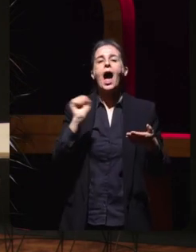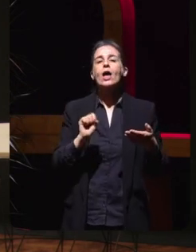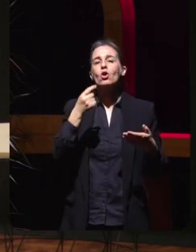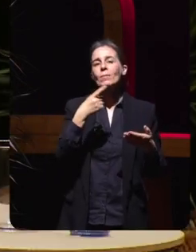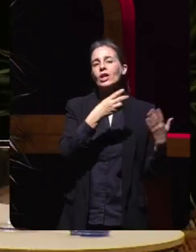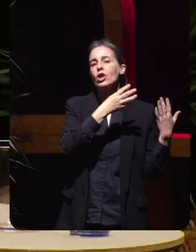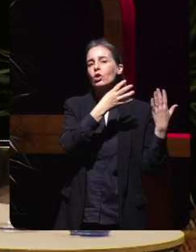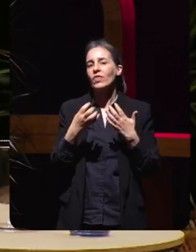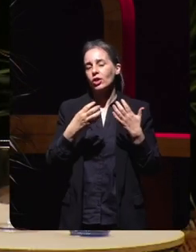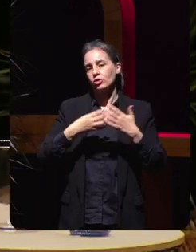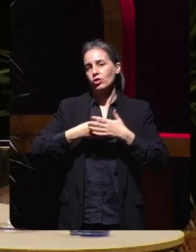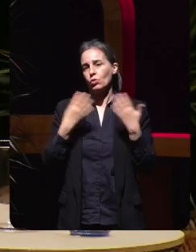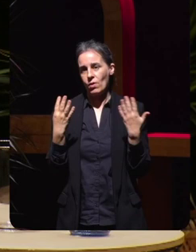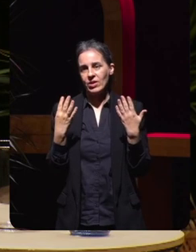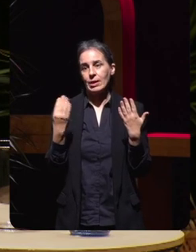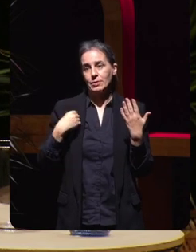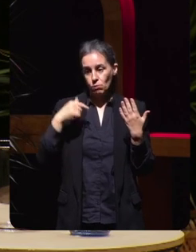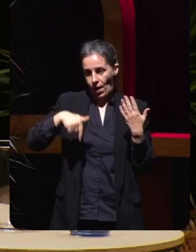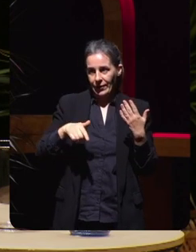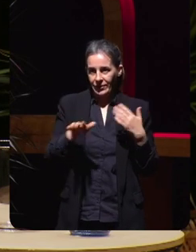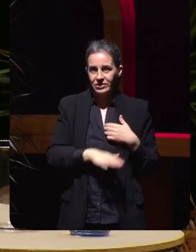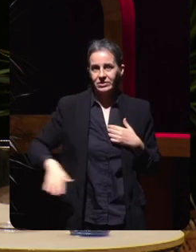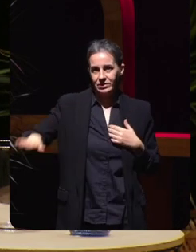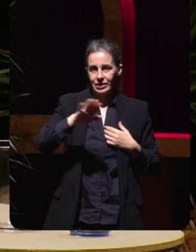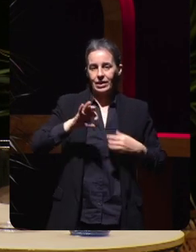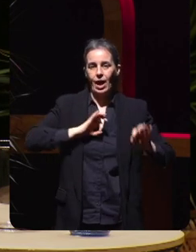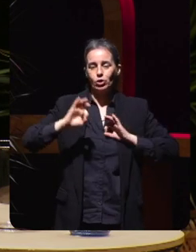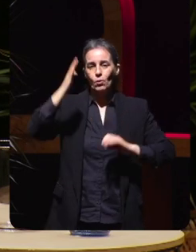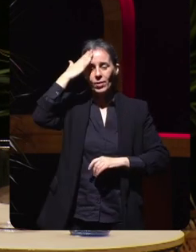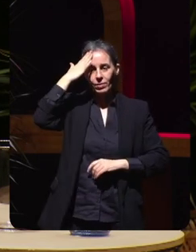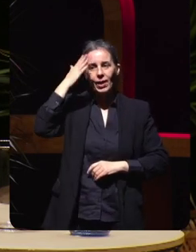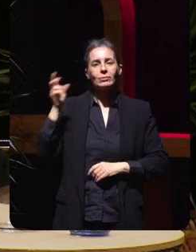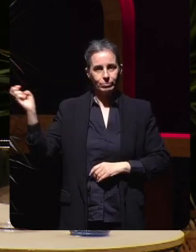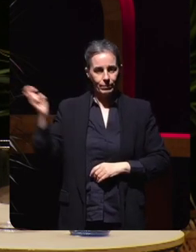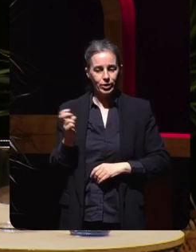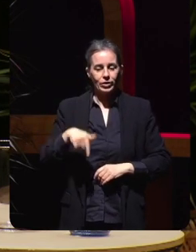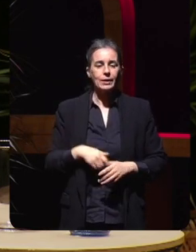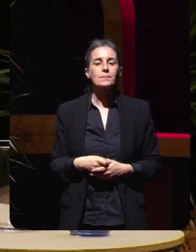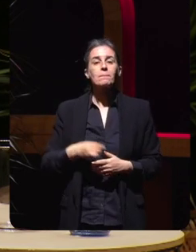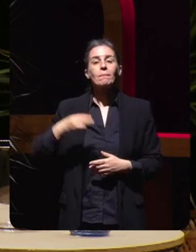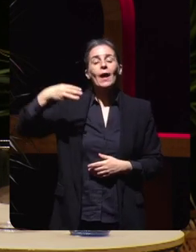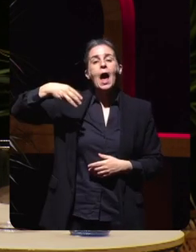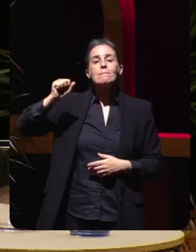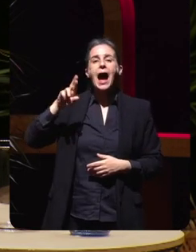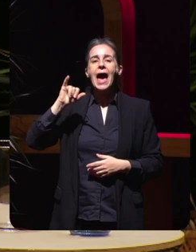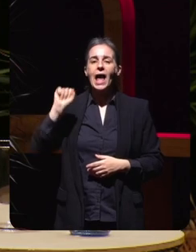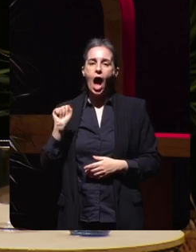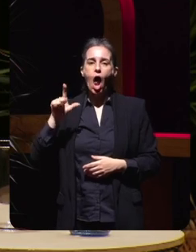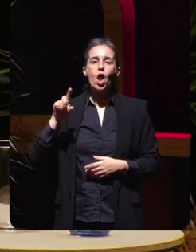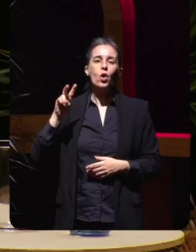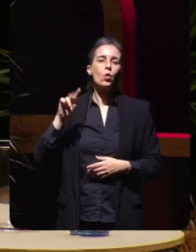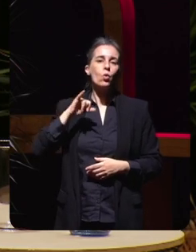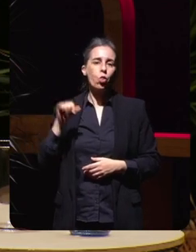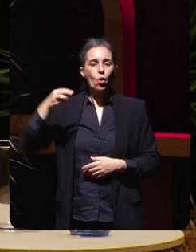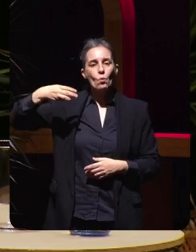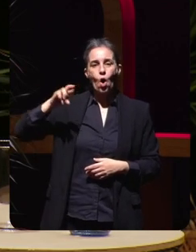este recinto o sea entre estas paredes nondo que sería pues antiguo teatro principal María Luz Morales tengo un parágrafo se ha